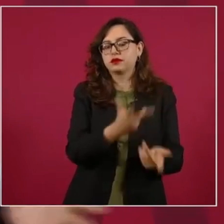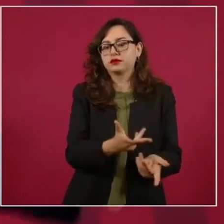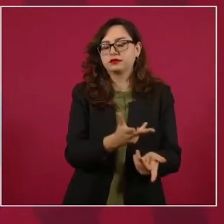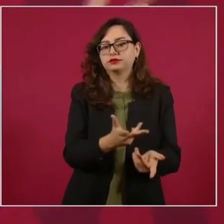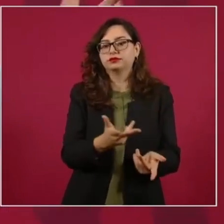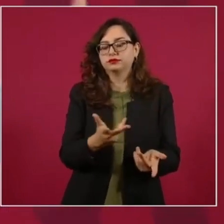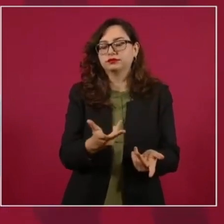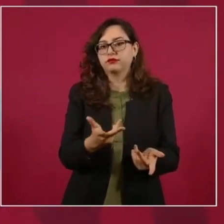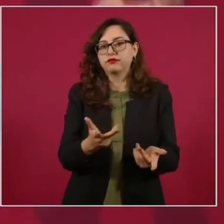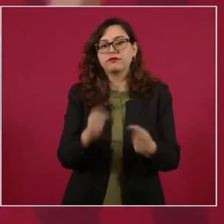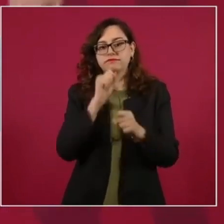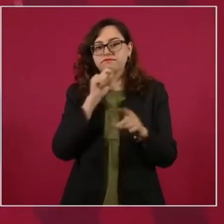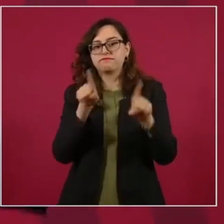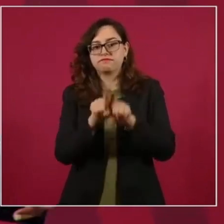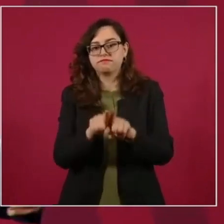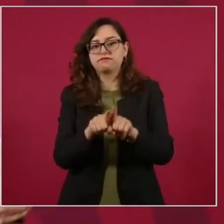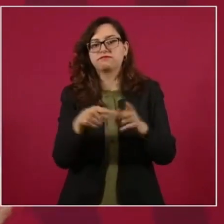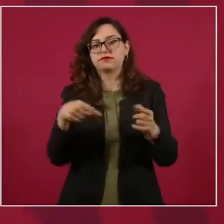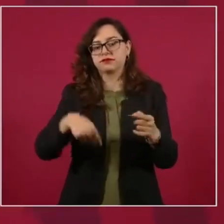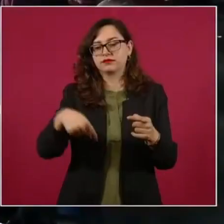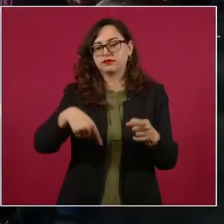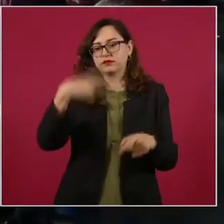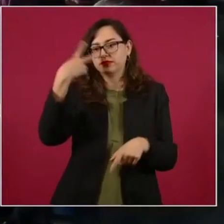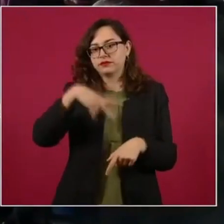y medios de información de México.